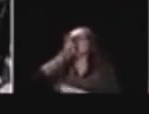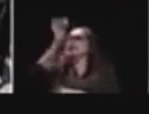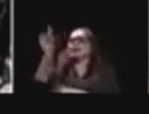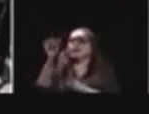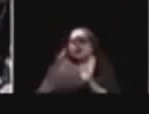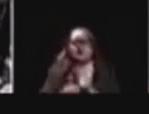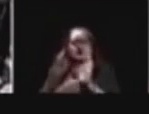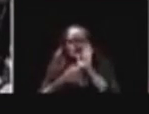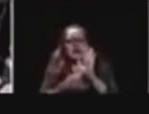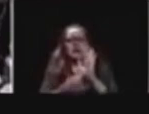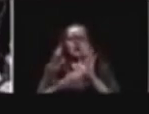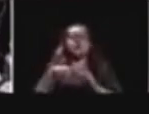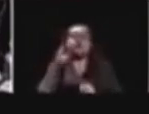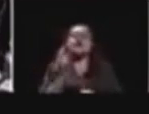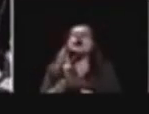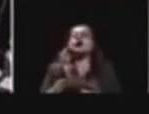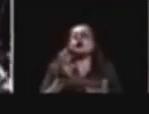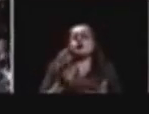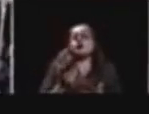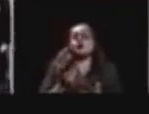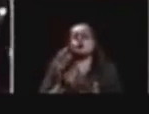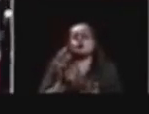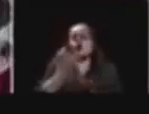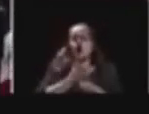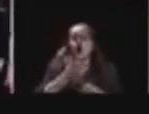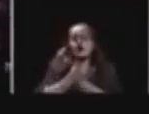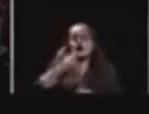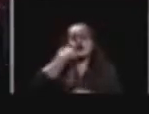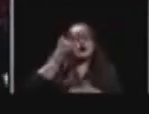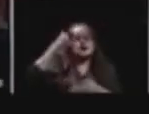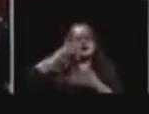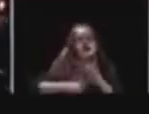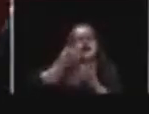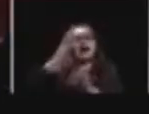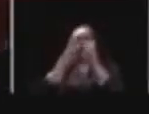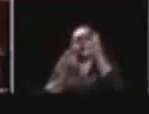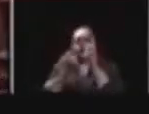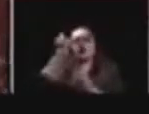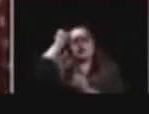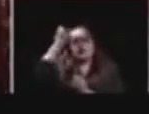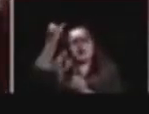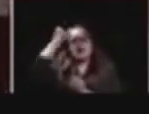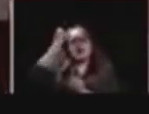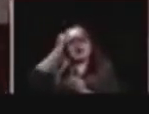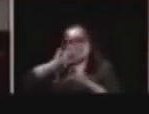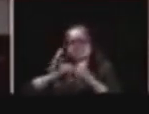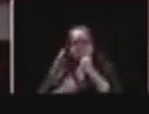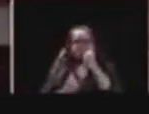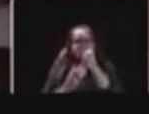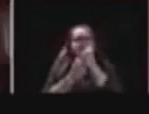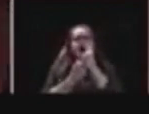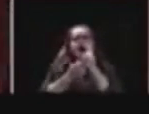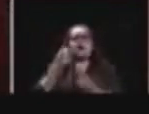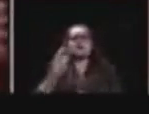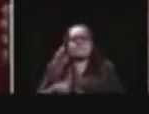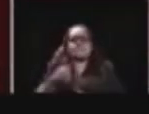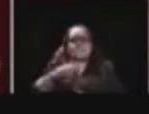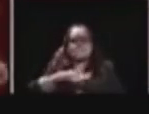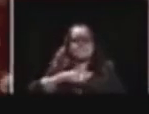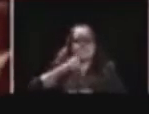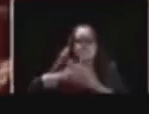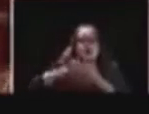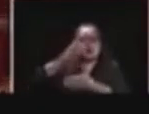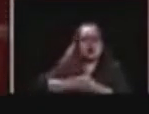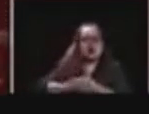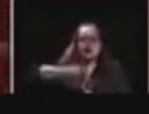posterior. Sin embargo, quiero abundar en algunos elementos que serán la esencia de nuestro